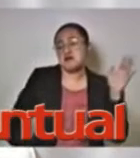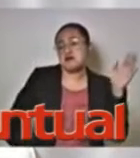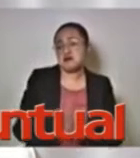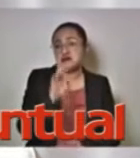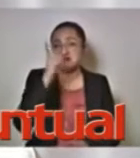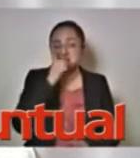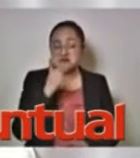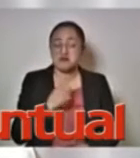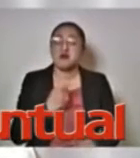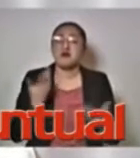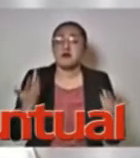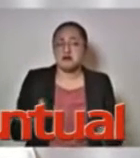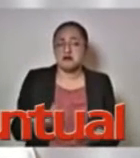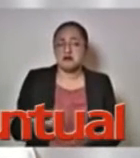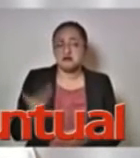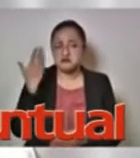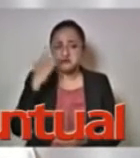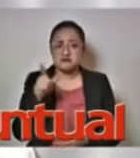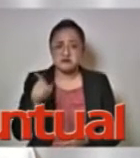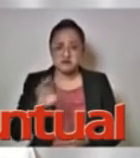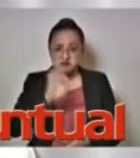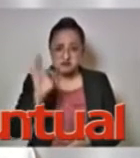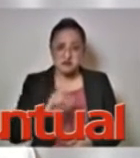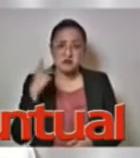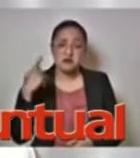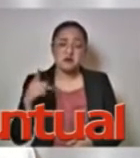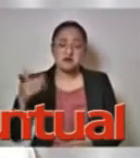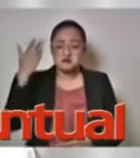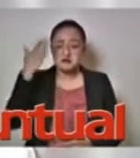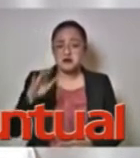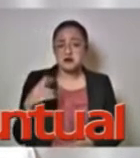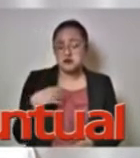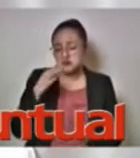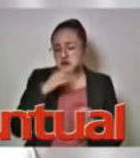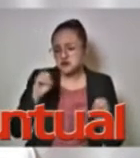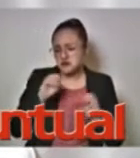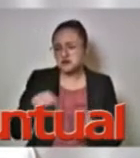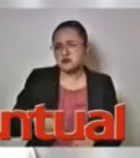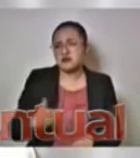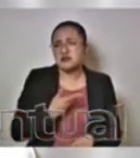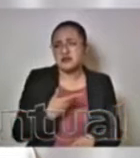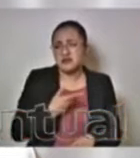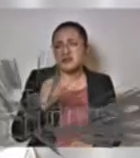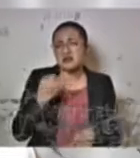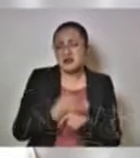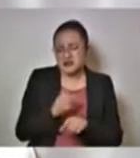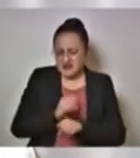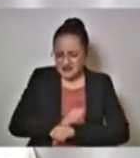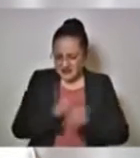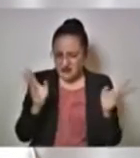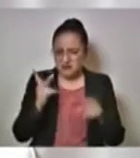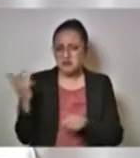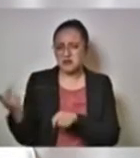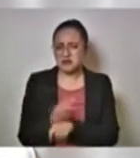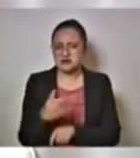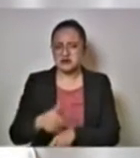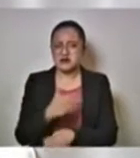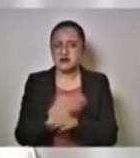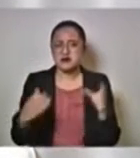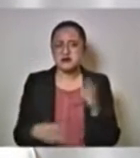pues es son datos de él nosotros aquí tenemos clarito como estaba ocurriendo las